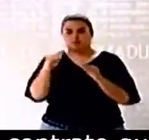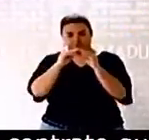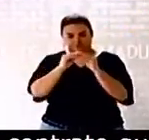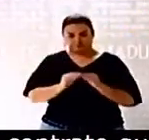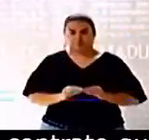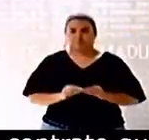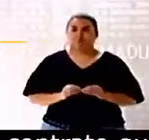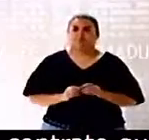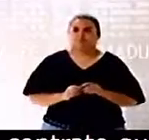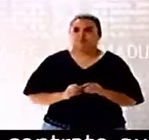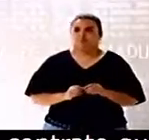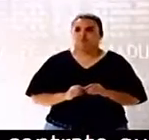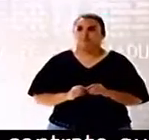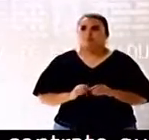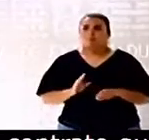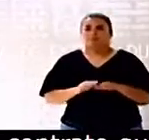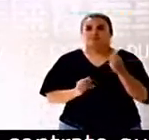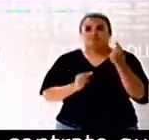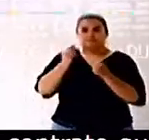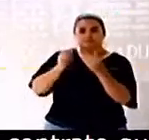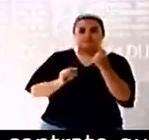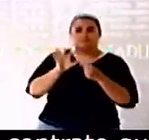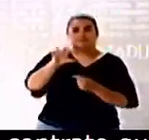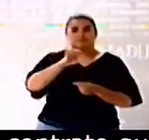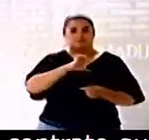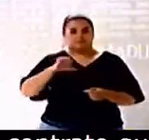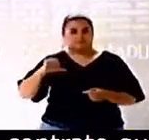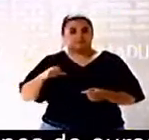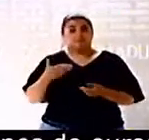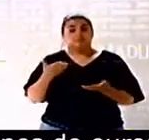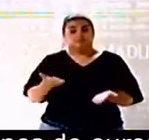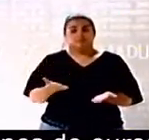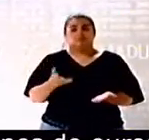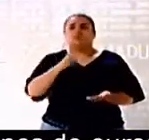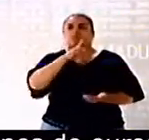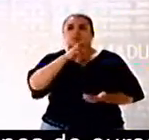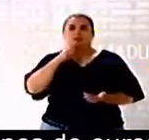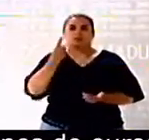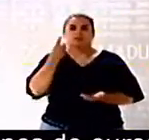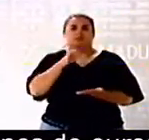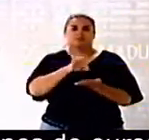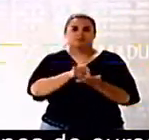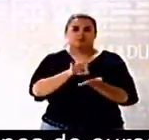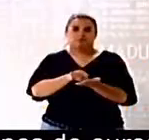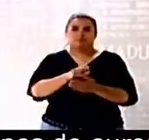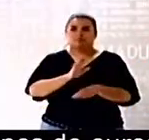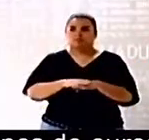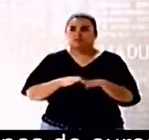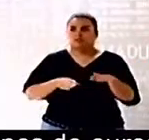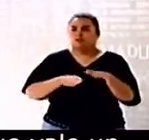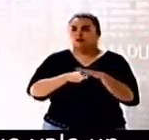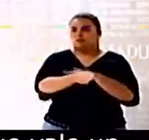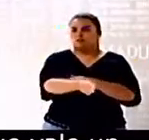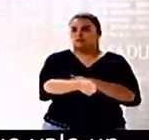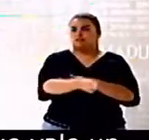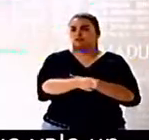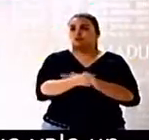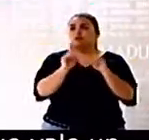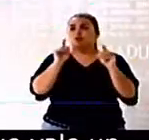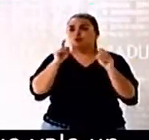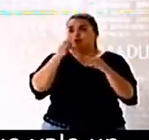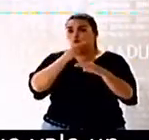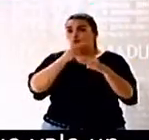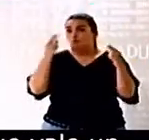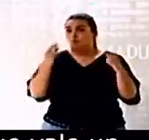euros de presupuesto de comunidades autónomas, que es lo que vale un servicio que mejora el acceso a la educación